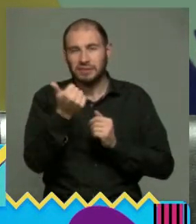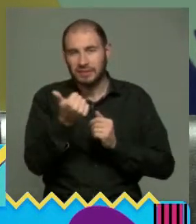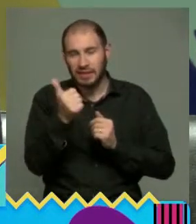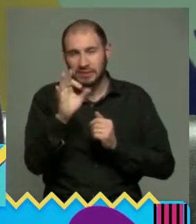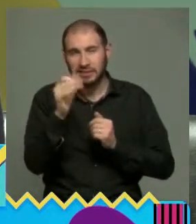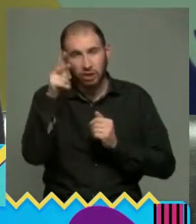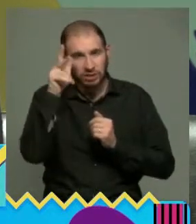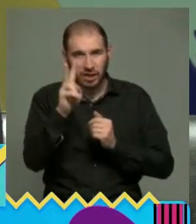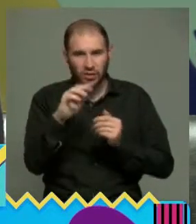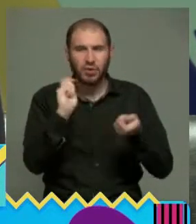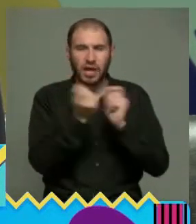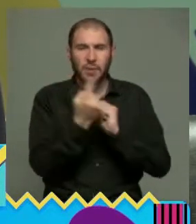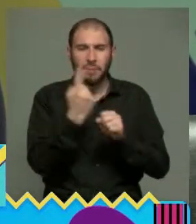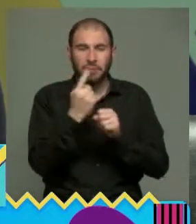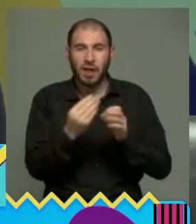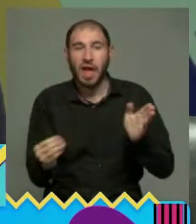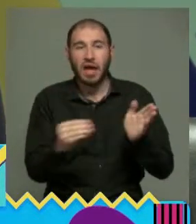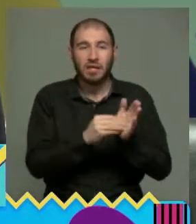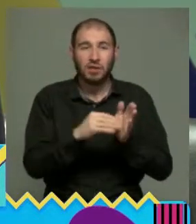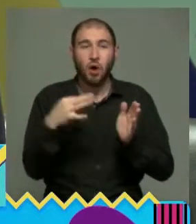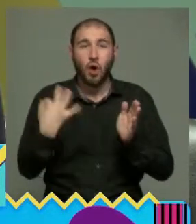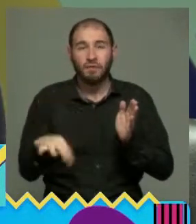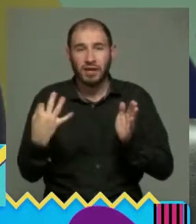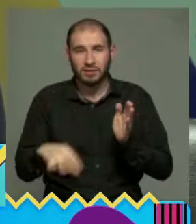es, primero, la incorporación obligatoria,